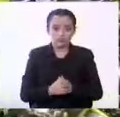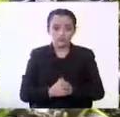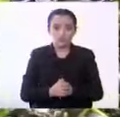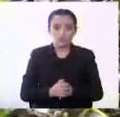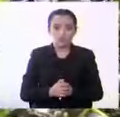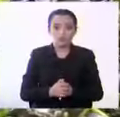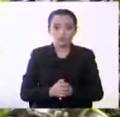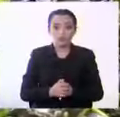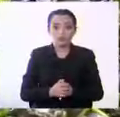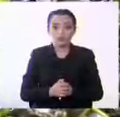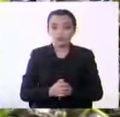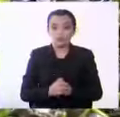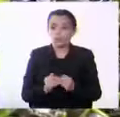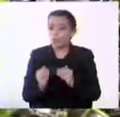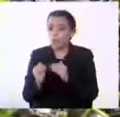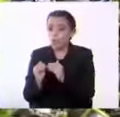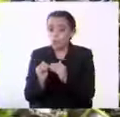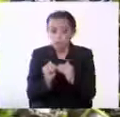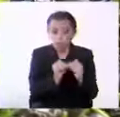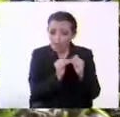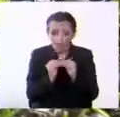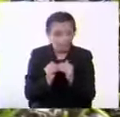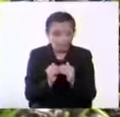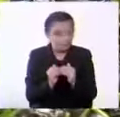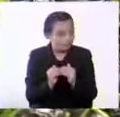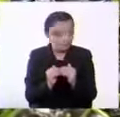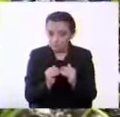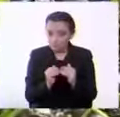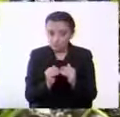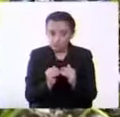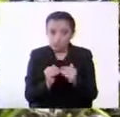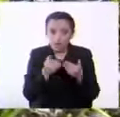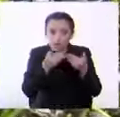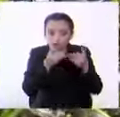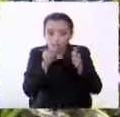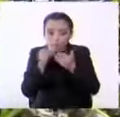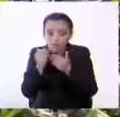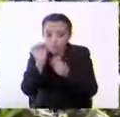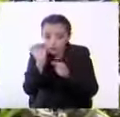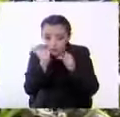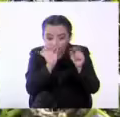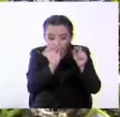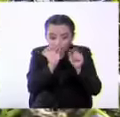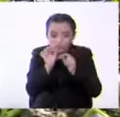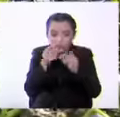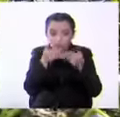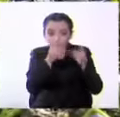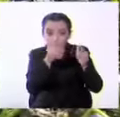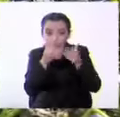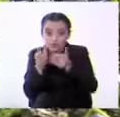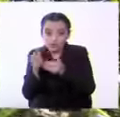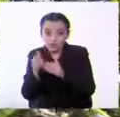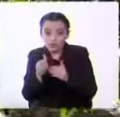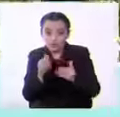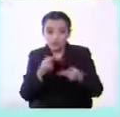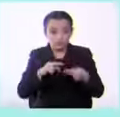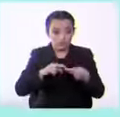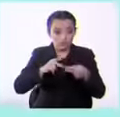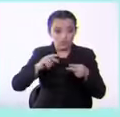los individuos son iguales. Existen diferencias en sus rasgos, los cuales pueden deberse a una variante